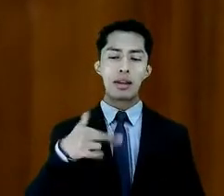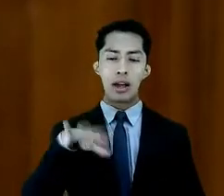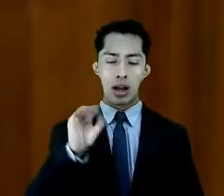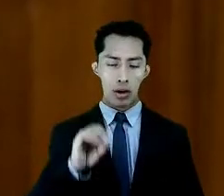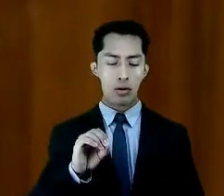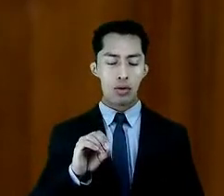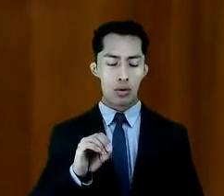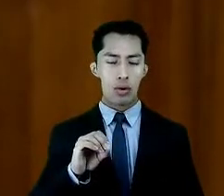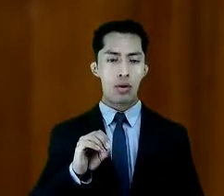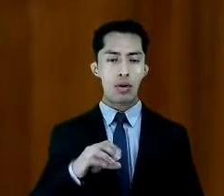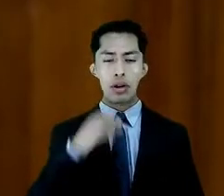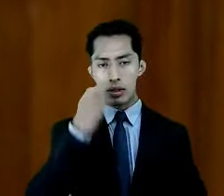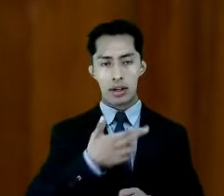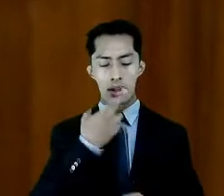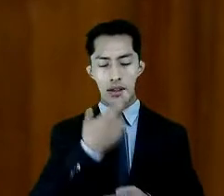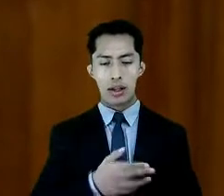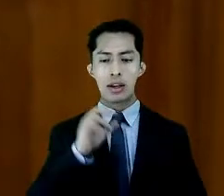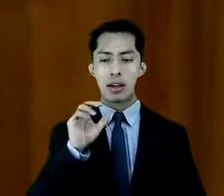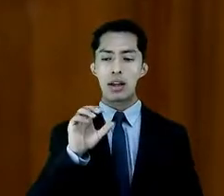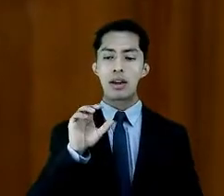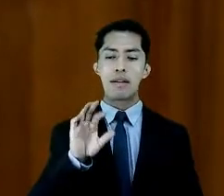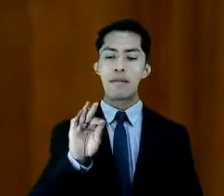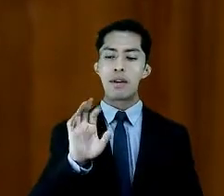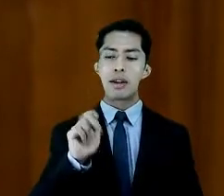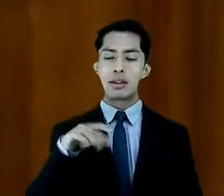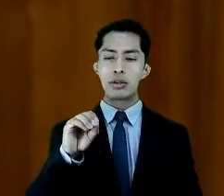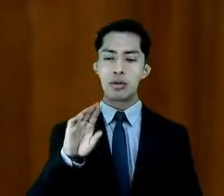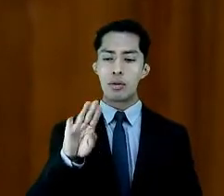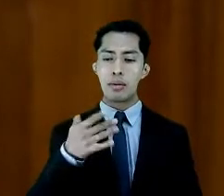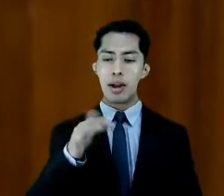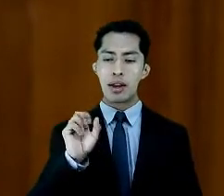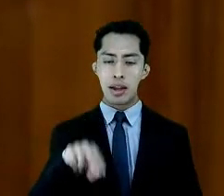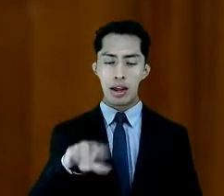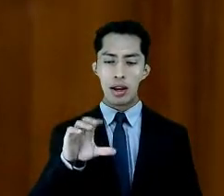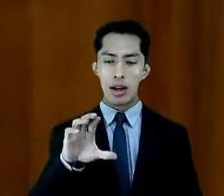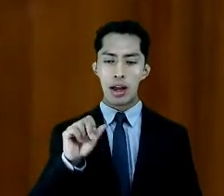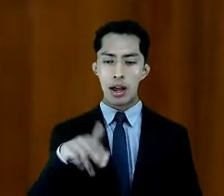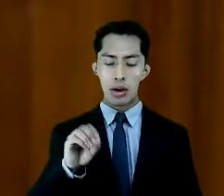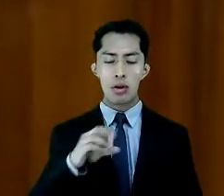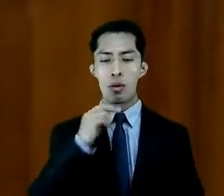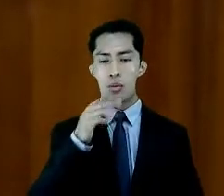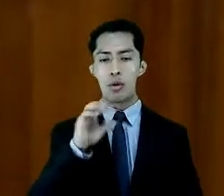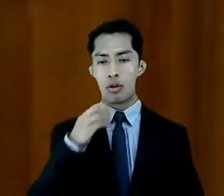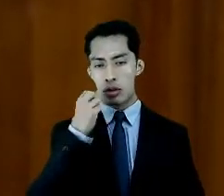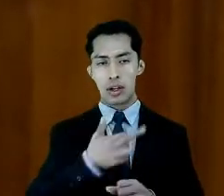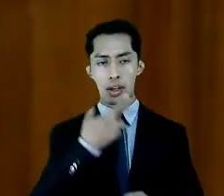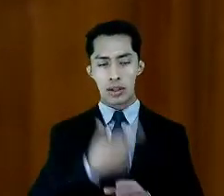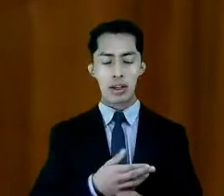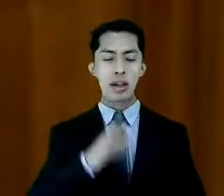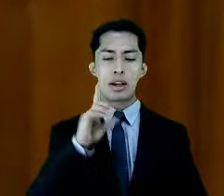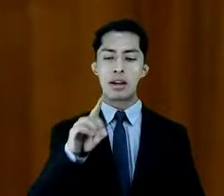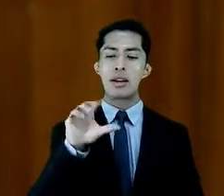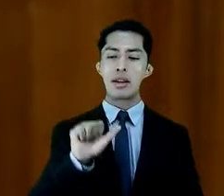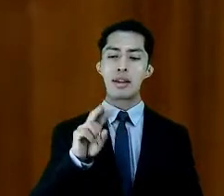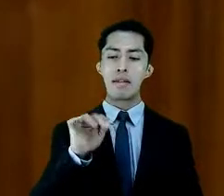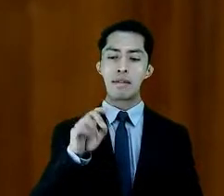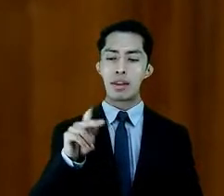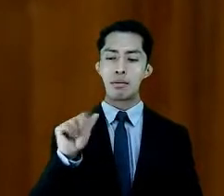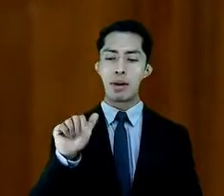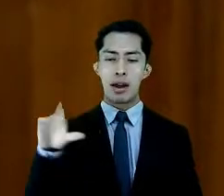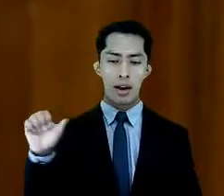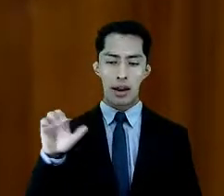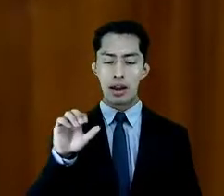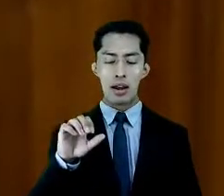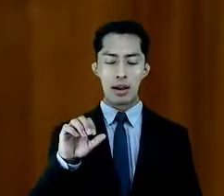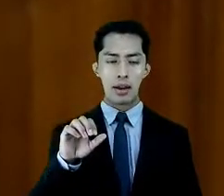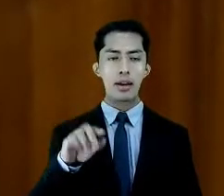Martínez, secretario diputado Francisco Brian Rojas Cano, prosecretario diputado David Parra